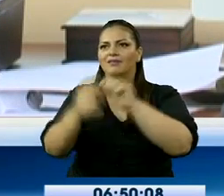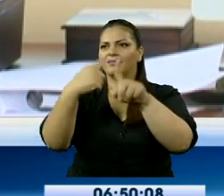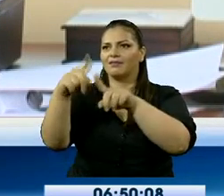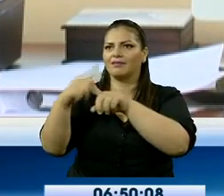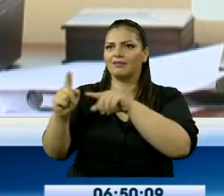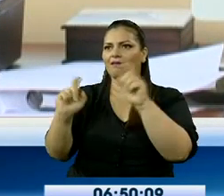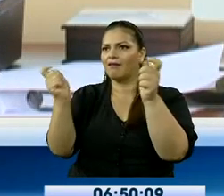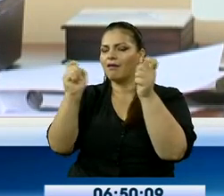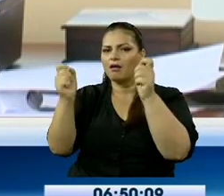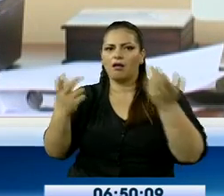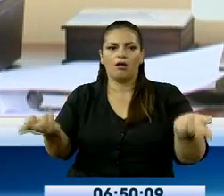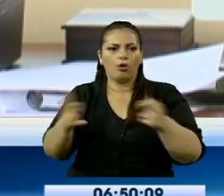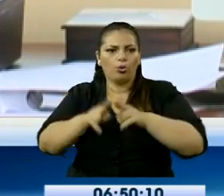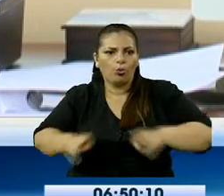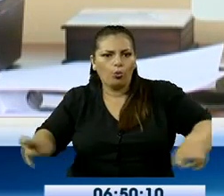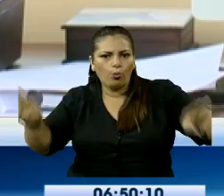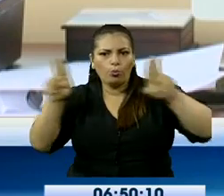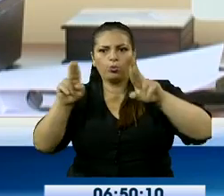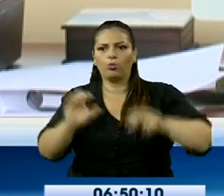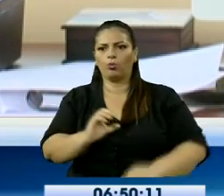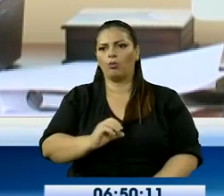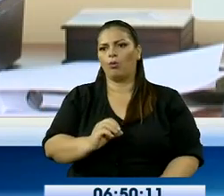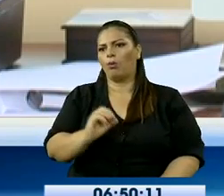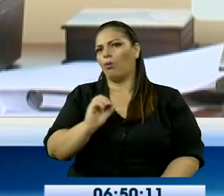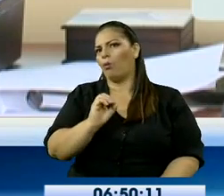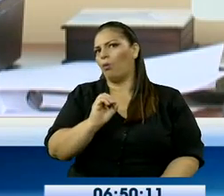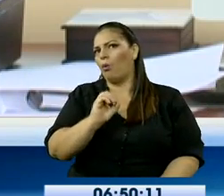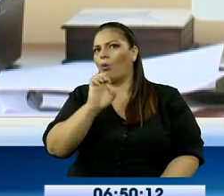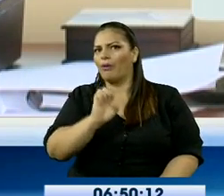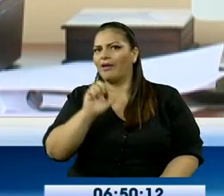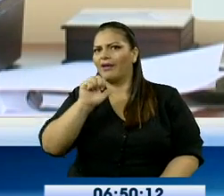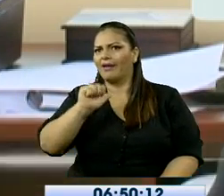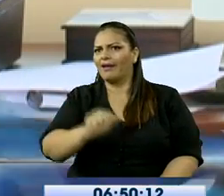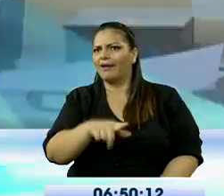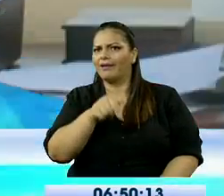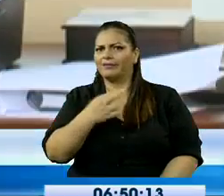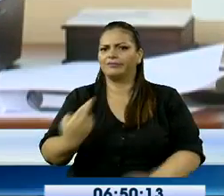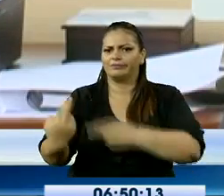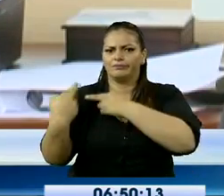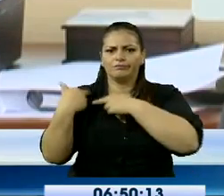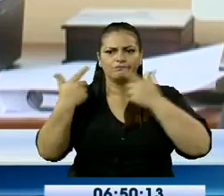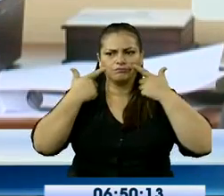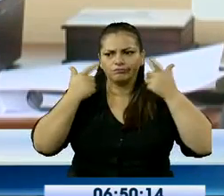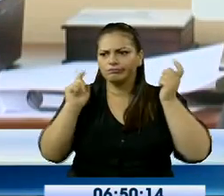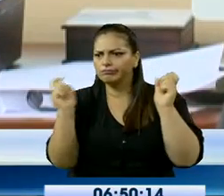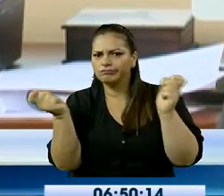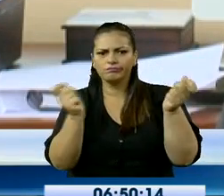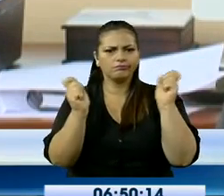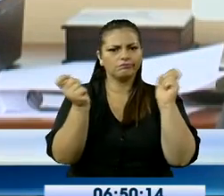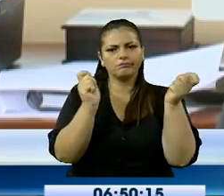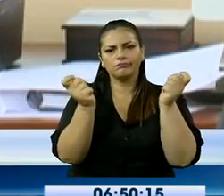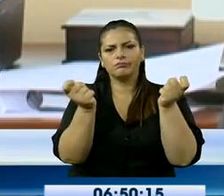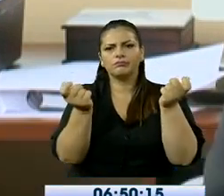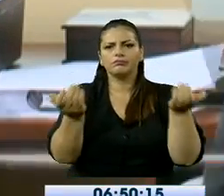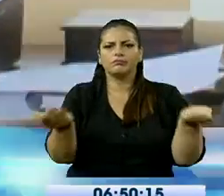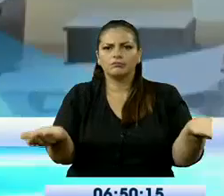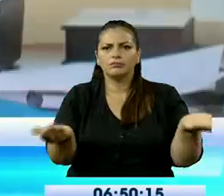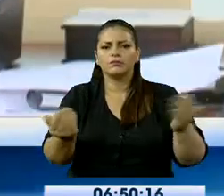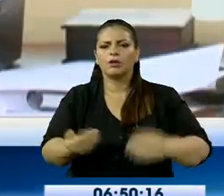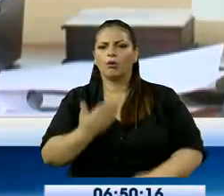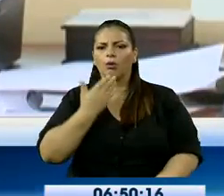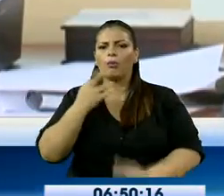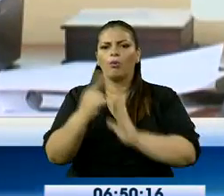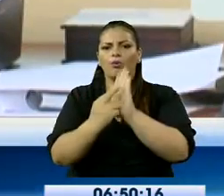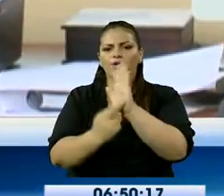la ONU, de la OEA, que son instancias legales internacionales que le permitirían poner ciertas reglas